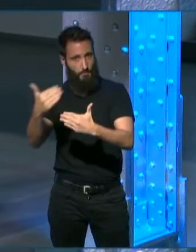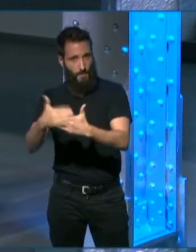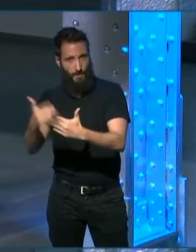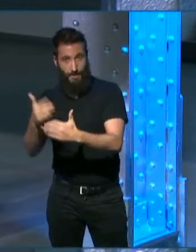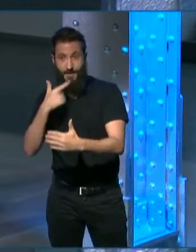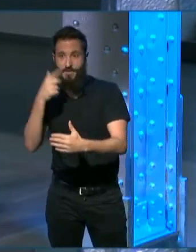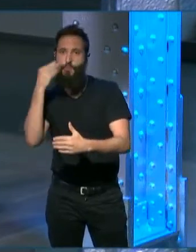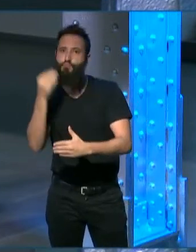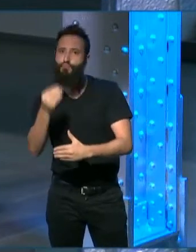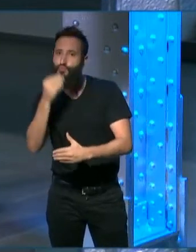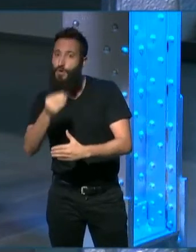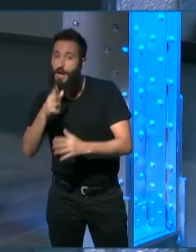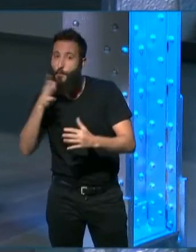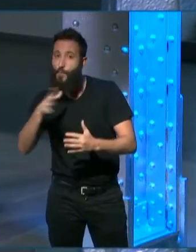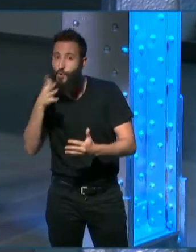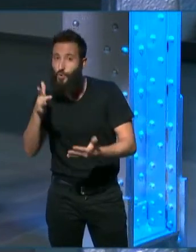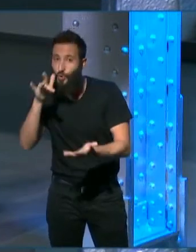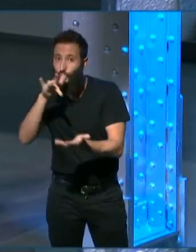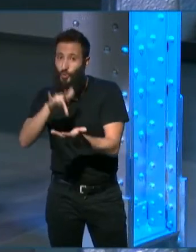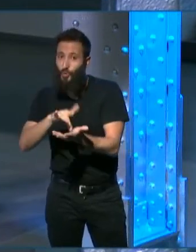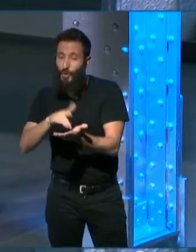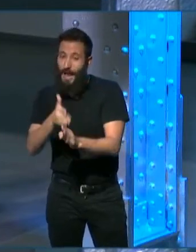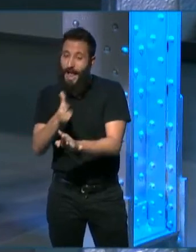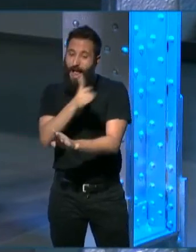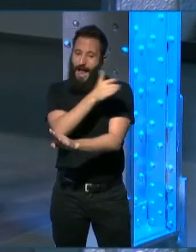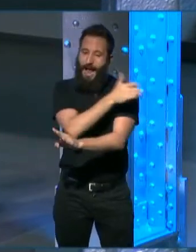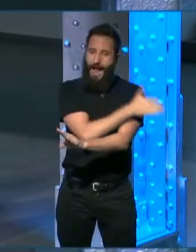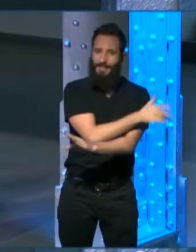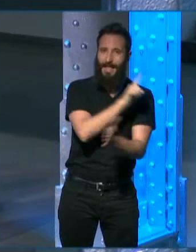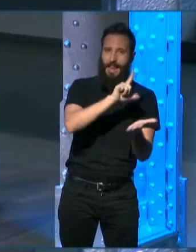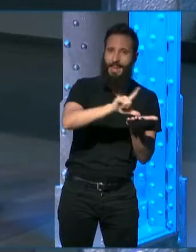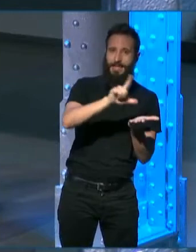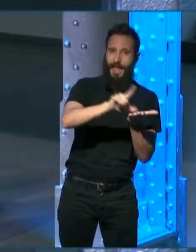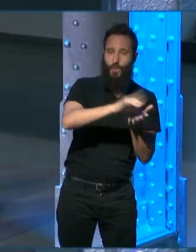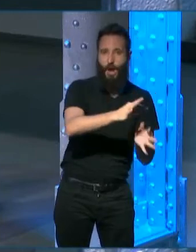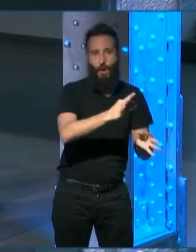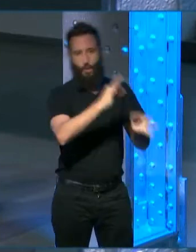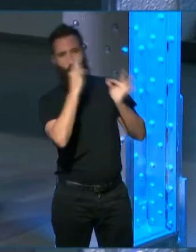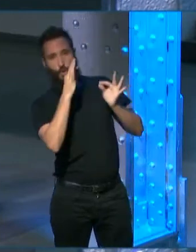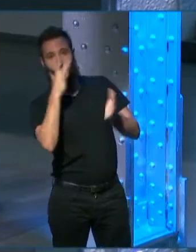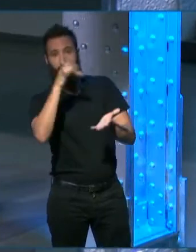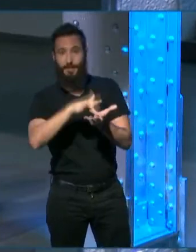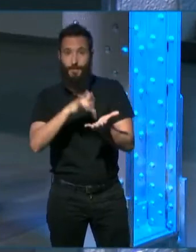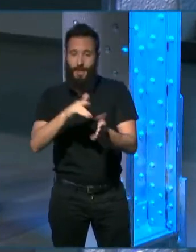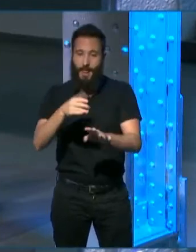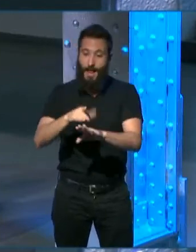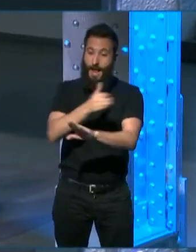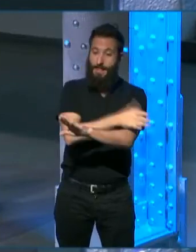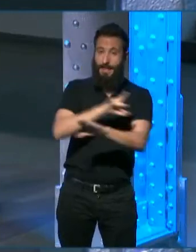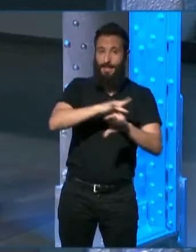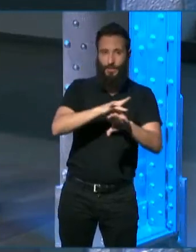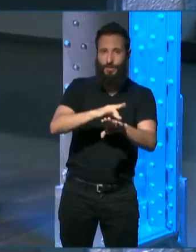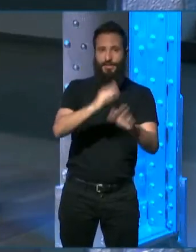las buenas son buenas porque han bebido de la literatura y porque los que están detrás van a las bibliotecas a leer